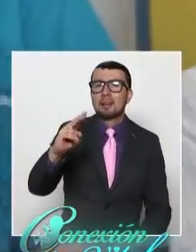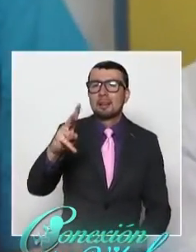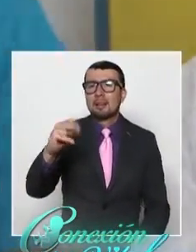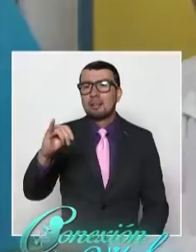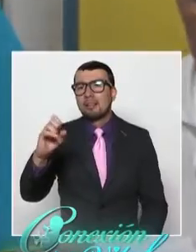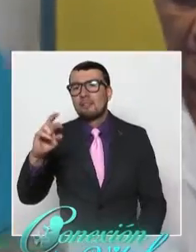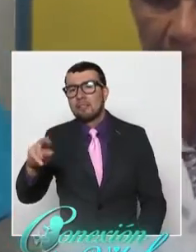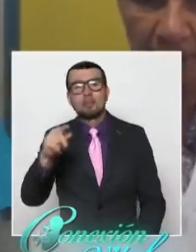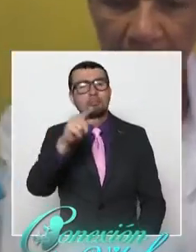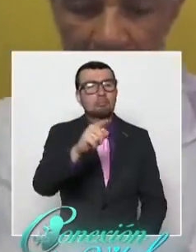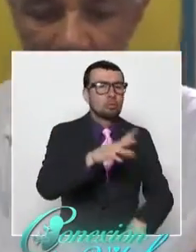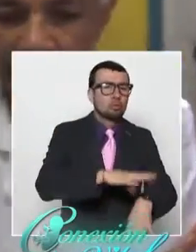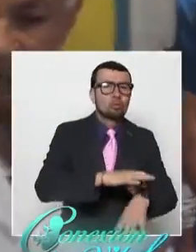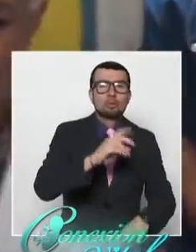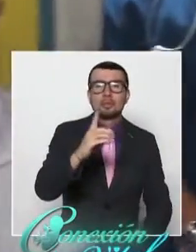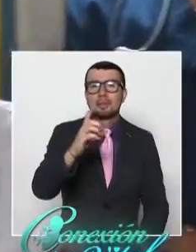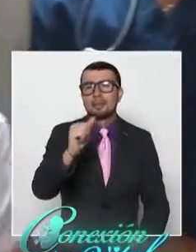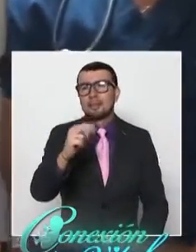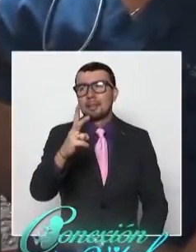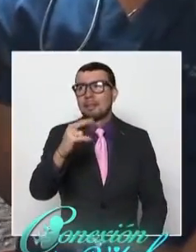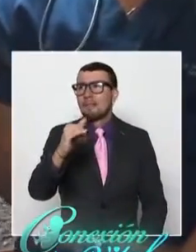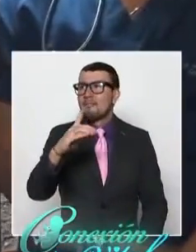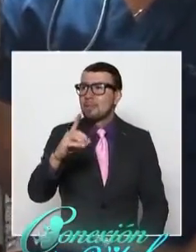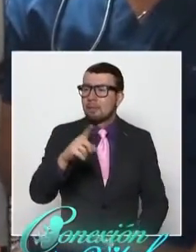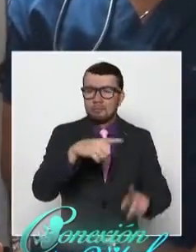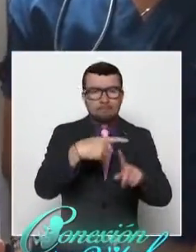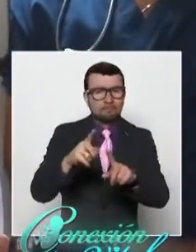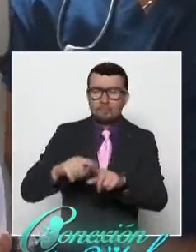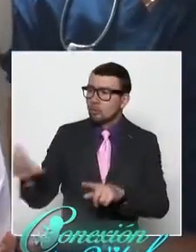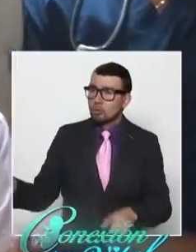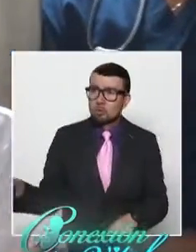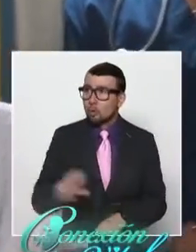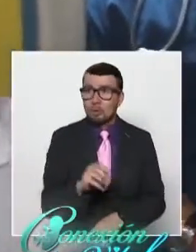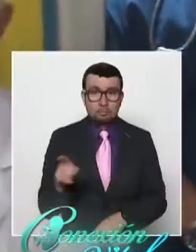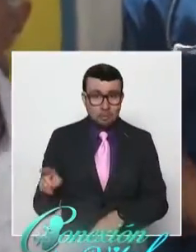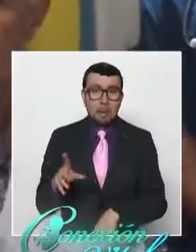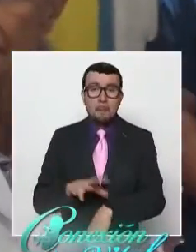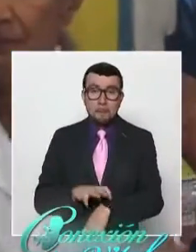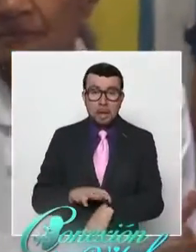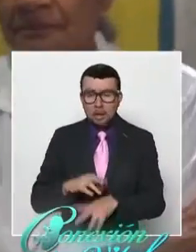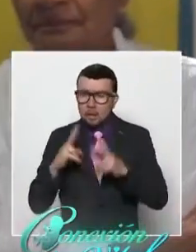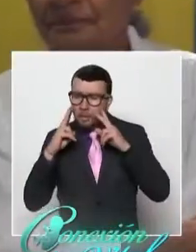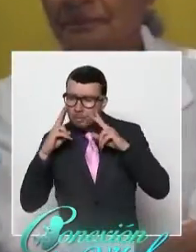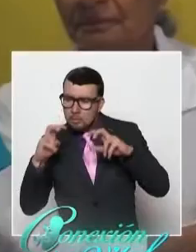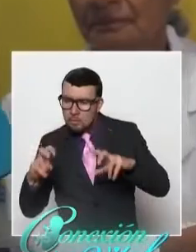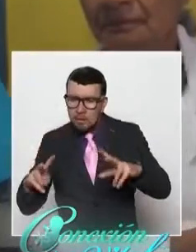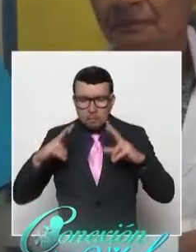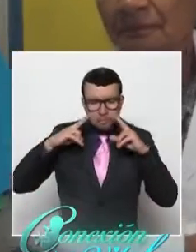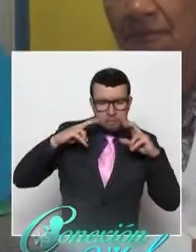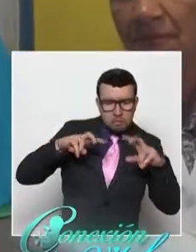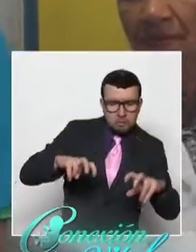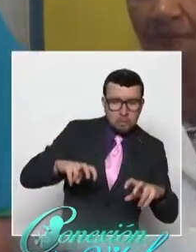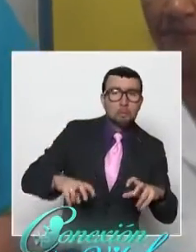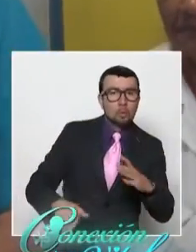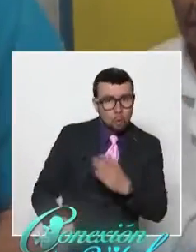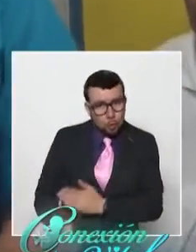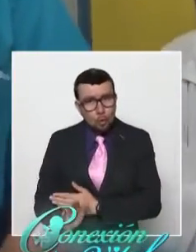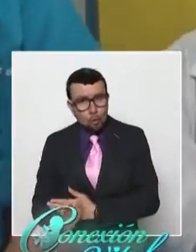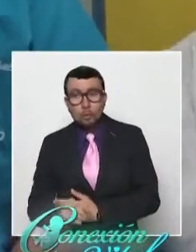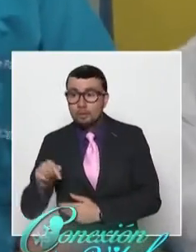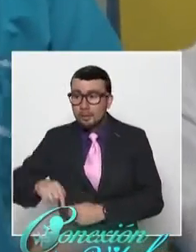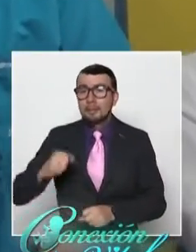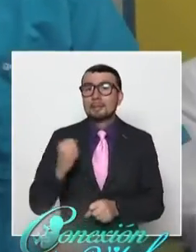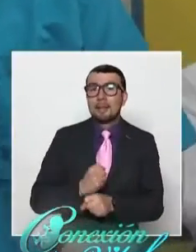doctor David y todo el equipo de médicos David Cubillos. Y vamos a continuar en esta